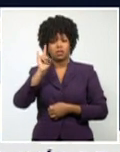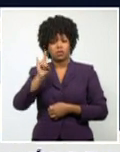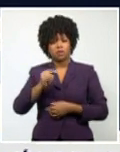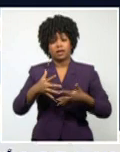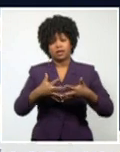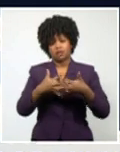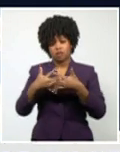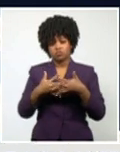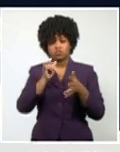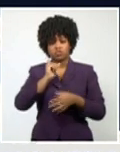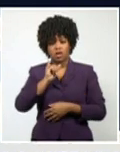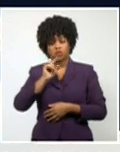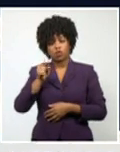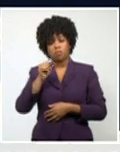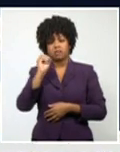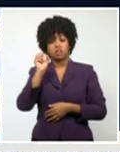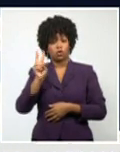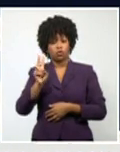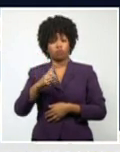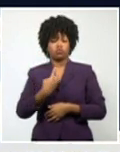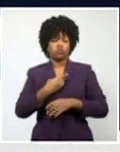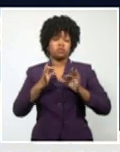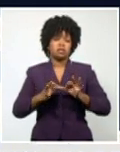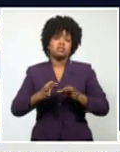6,02, y como siempre decimos, en